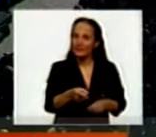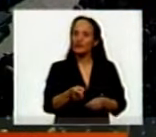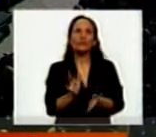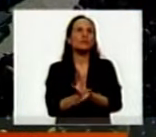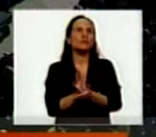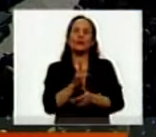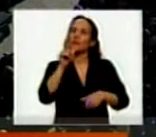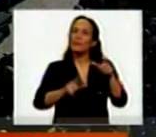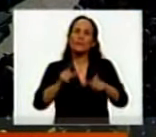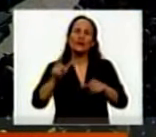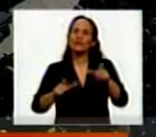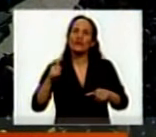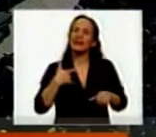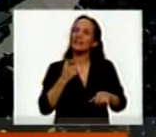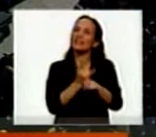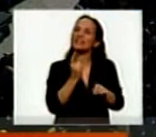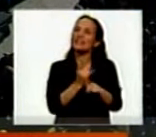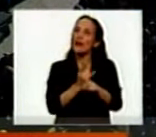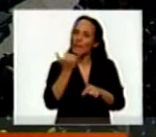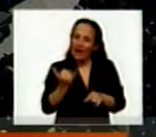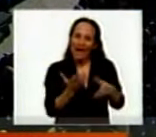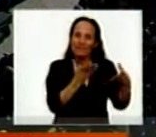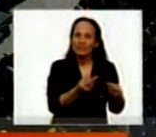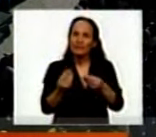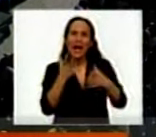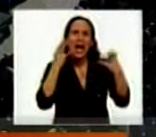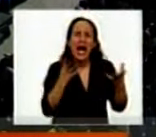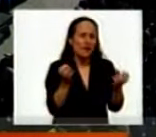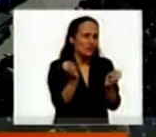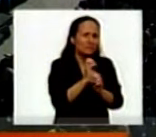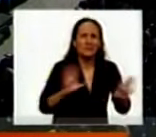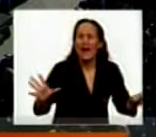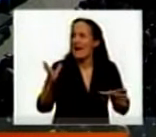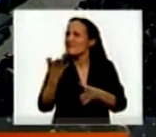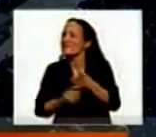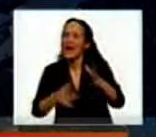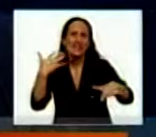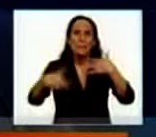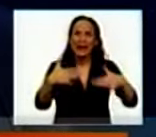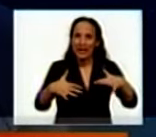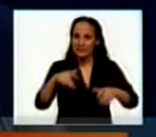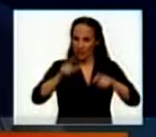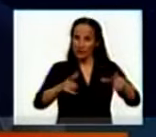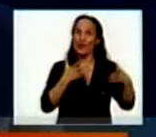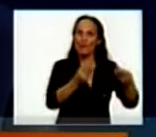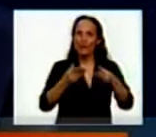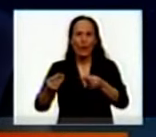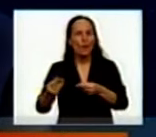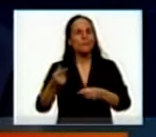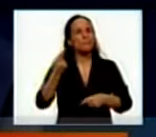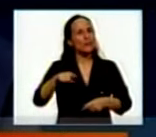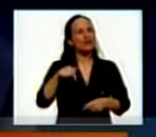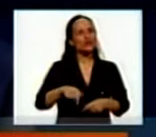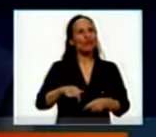argentinos siempre hemos sido muy solidarios en la tragedia y en la emergencia, pero es un concepto más amplio, es lo